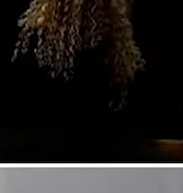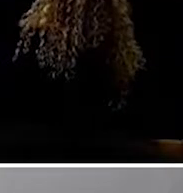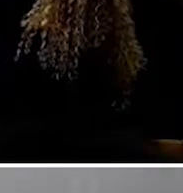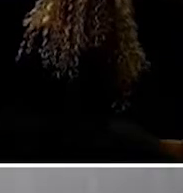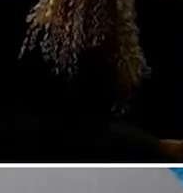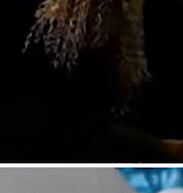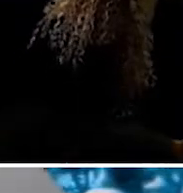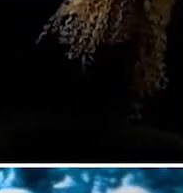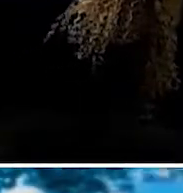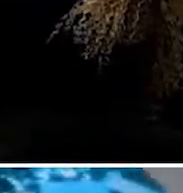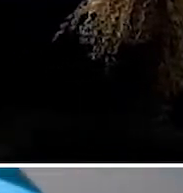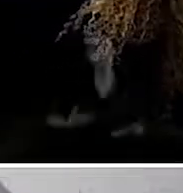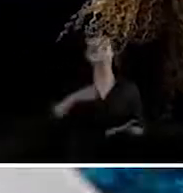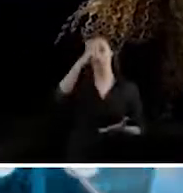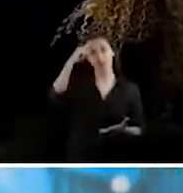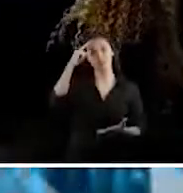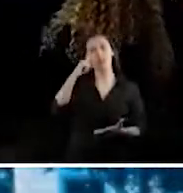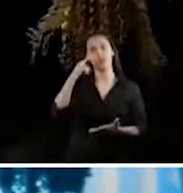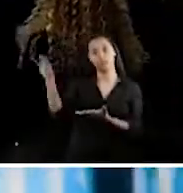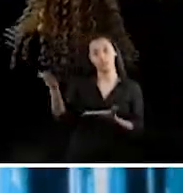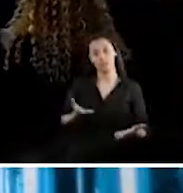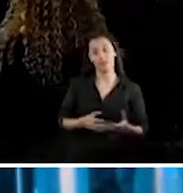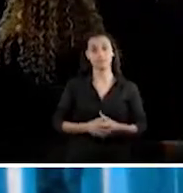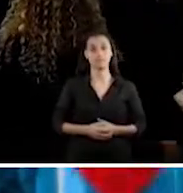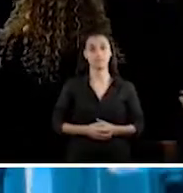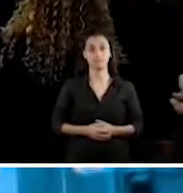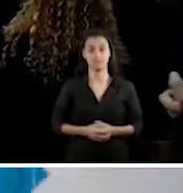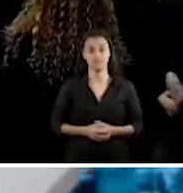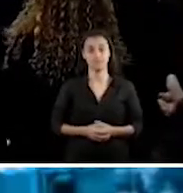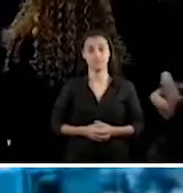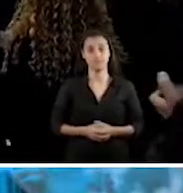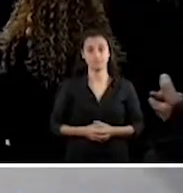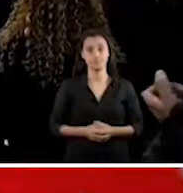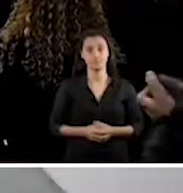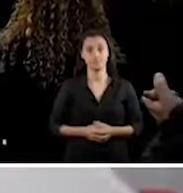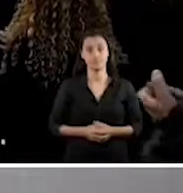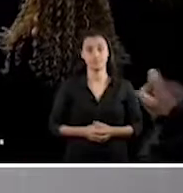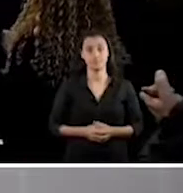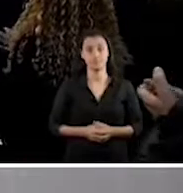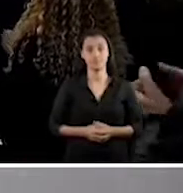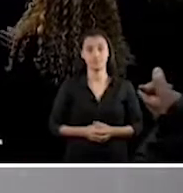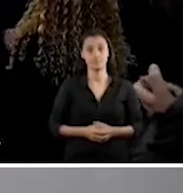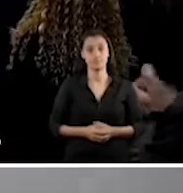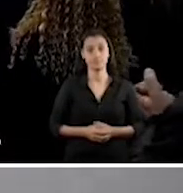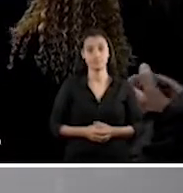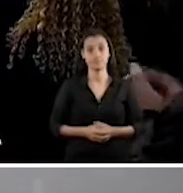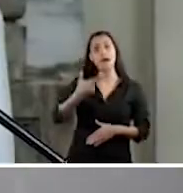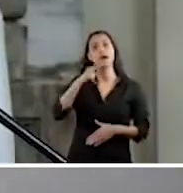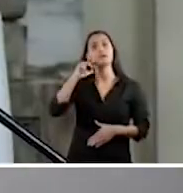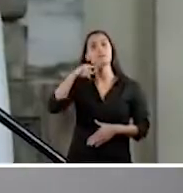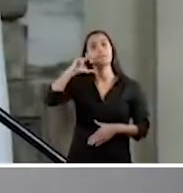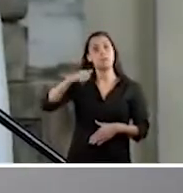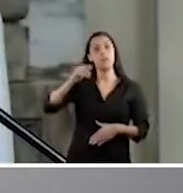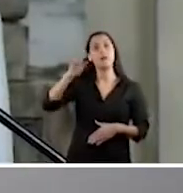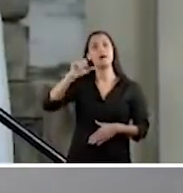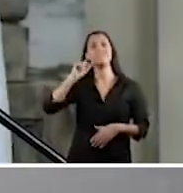te dije generación de trabajo significa aportar al consumo entonces necesitamos que rápidamente lo digamos las